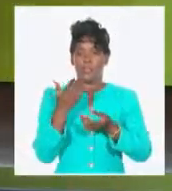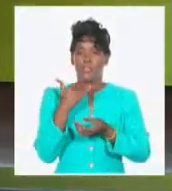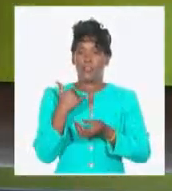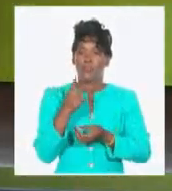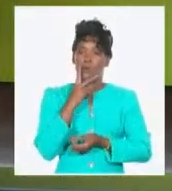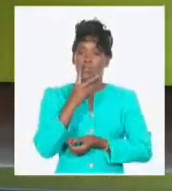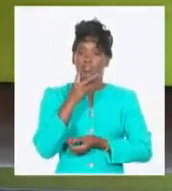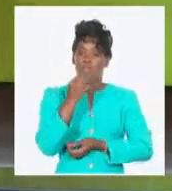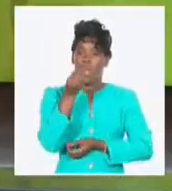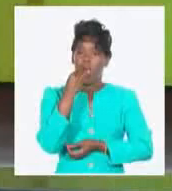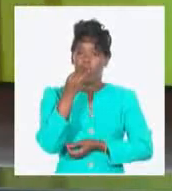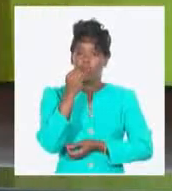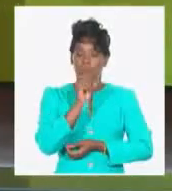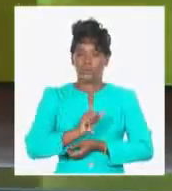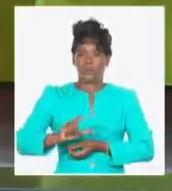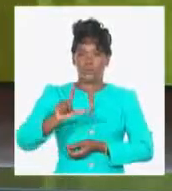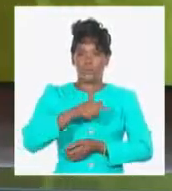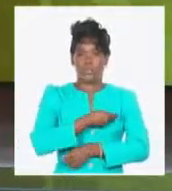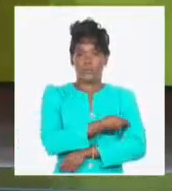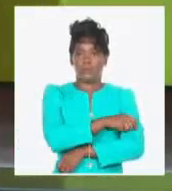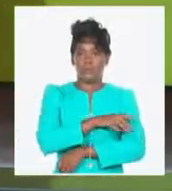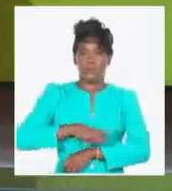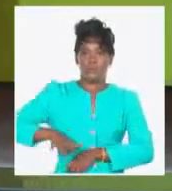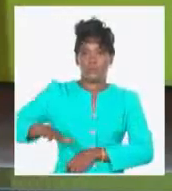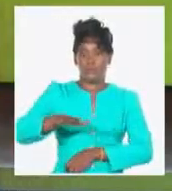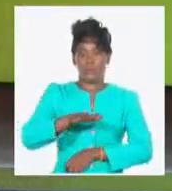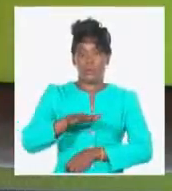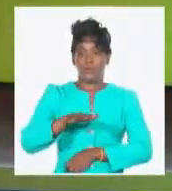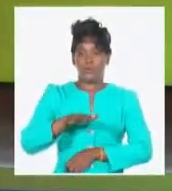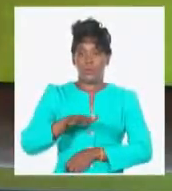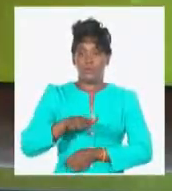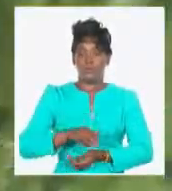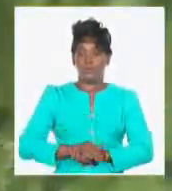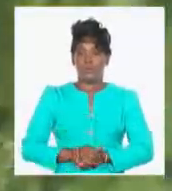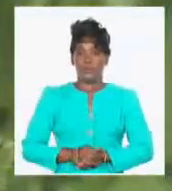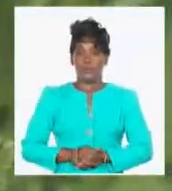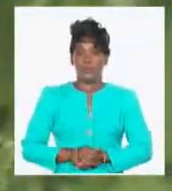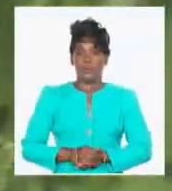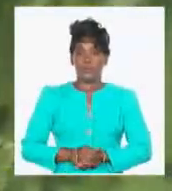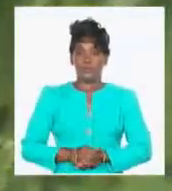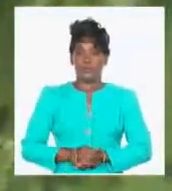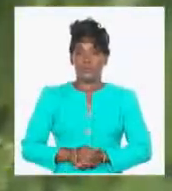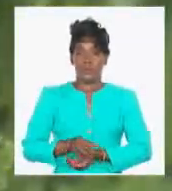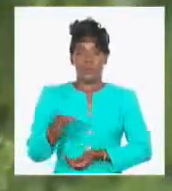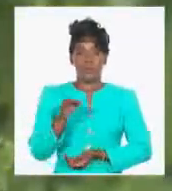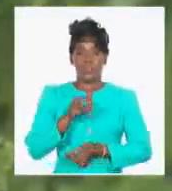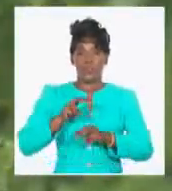Seguridad Alimentaria y Nutricional en el municipio Holguinero de Rafael Freire.